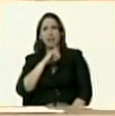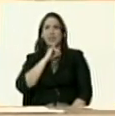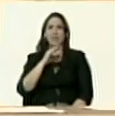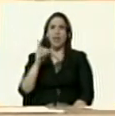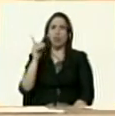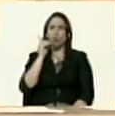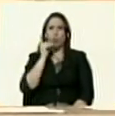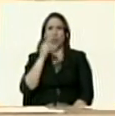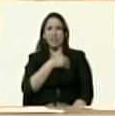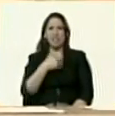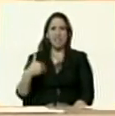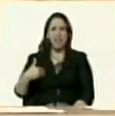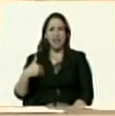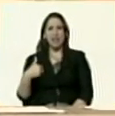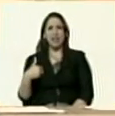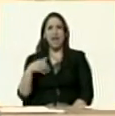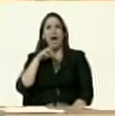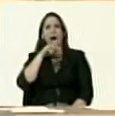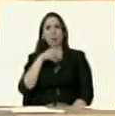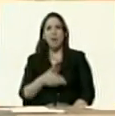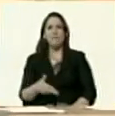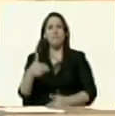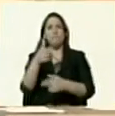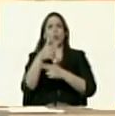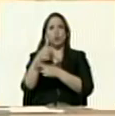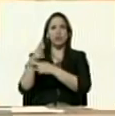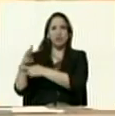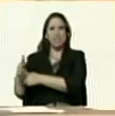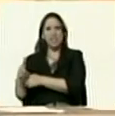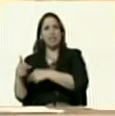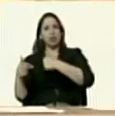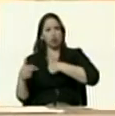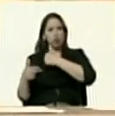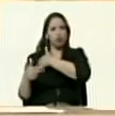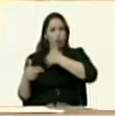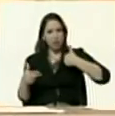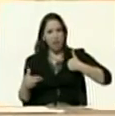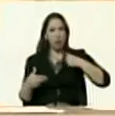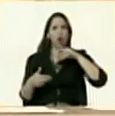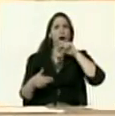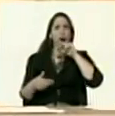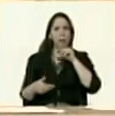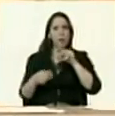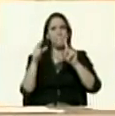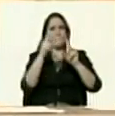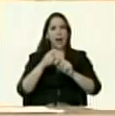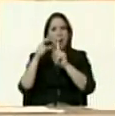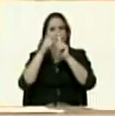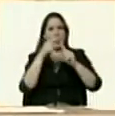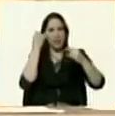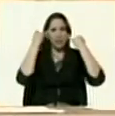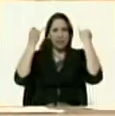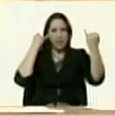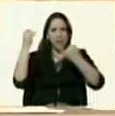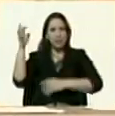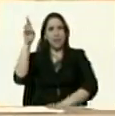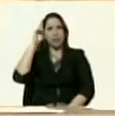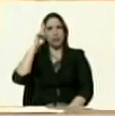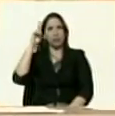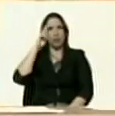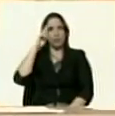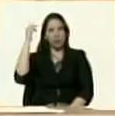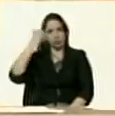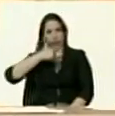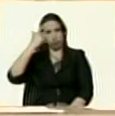que hablen los fusiles y yo quiero que hablen las palabras, la inteligencia, el razonamiento, la